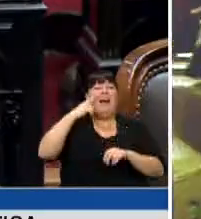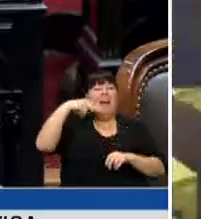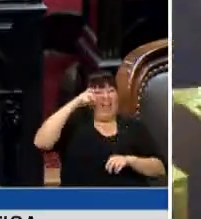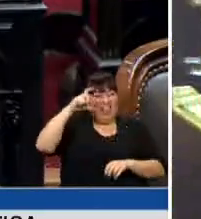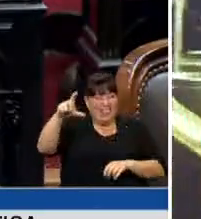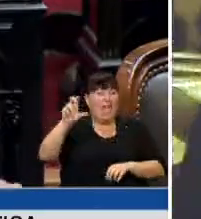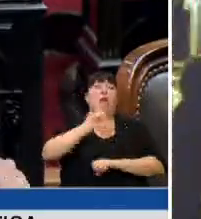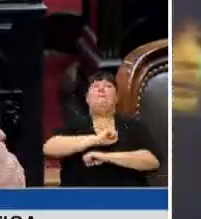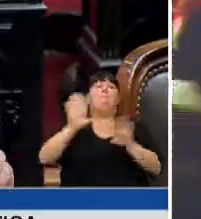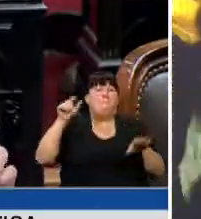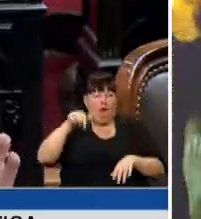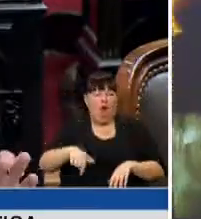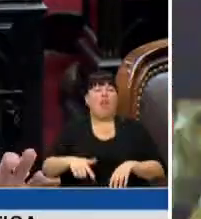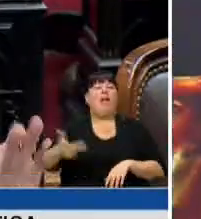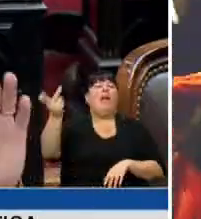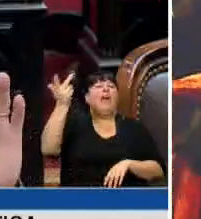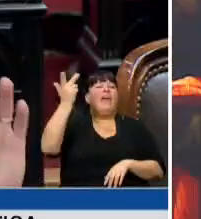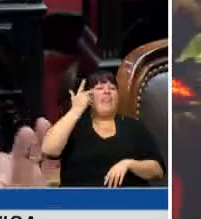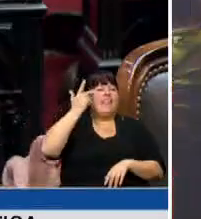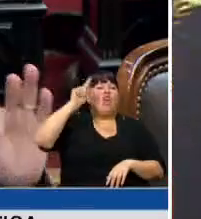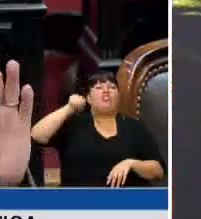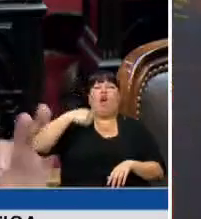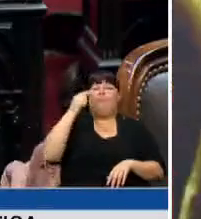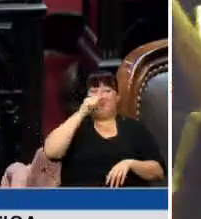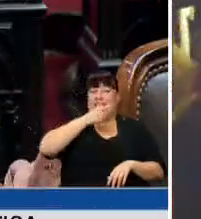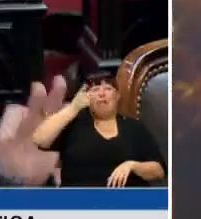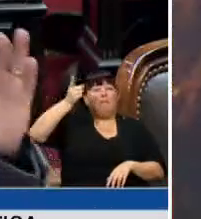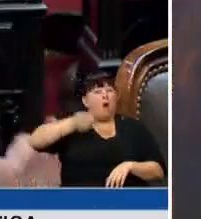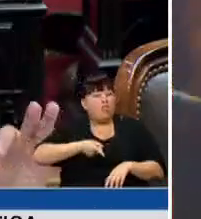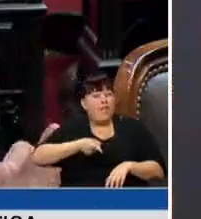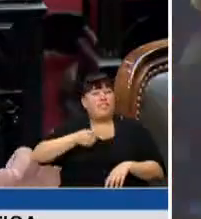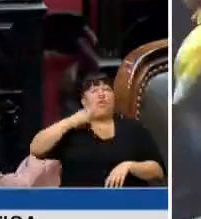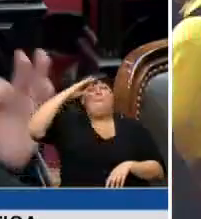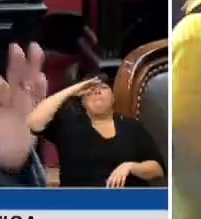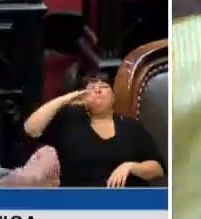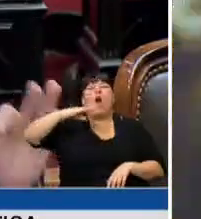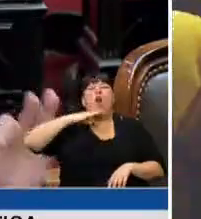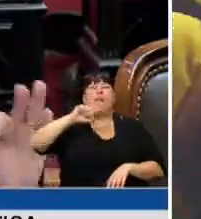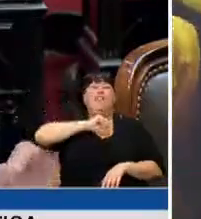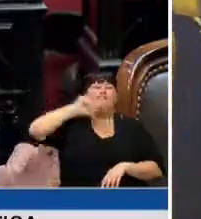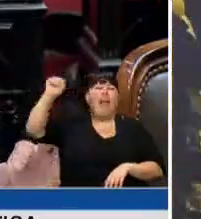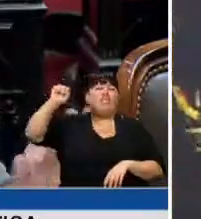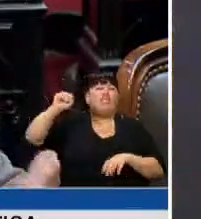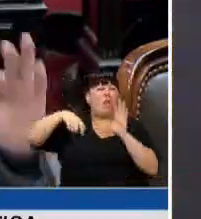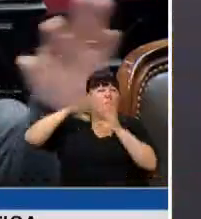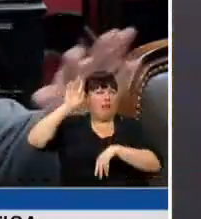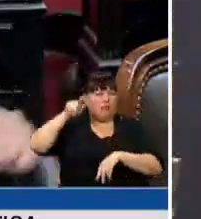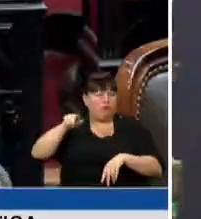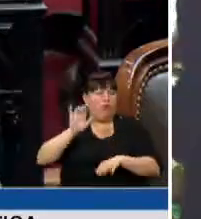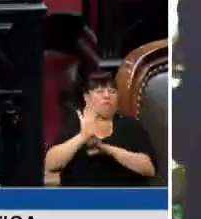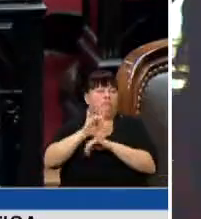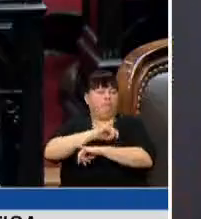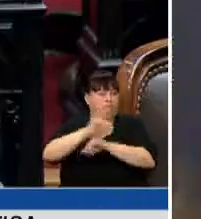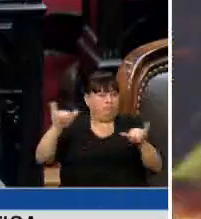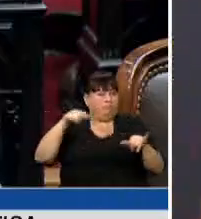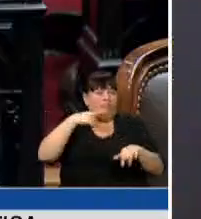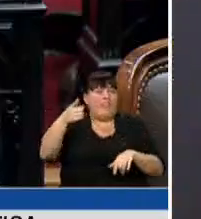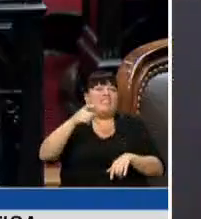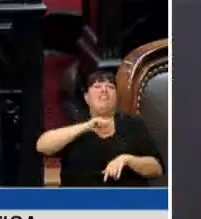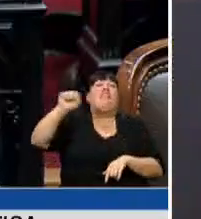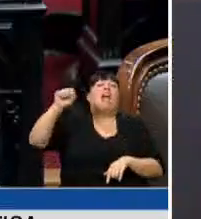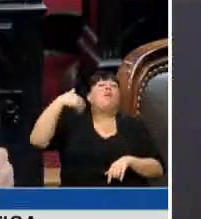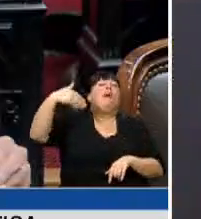trabajadores terminaron pagando ganancias ahora Es ridículo que cuando se manda un proyecto de ley para sacar las